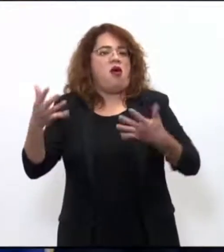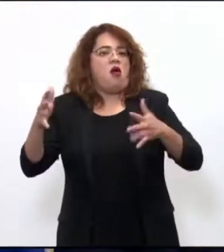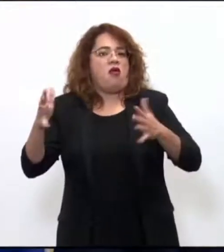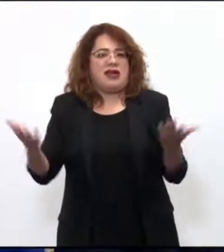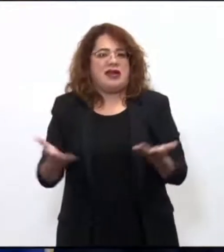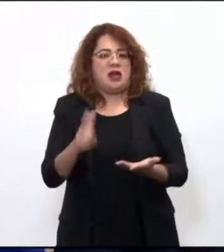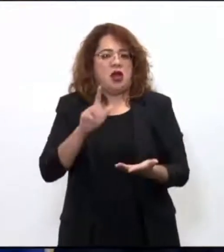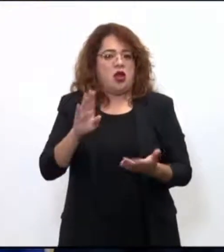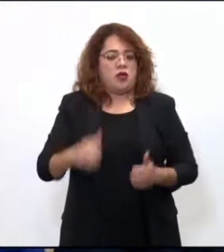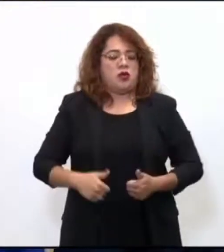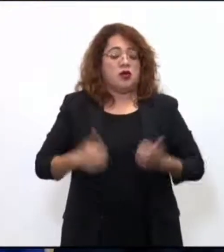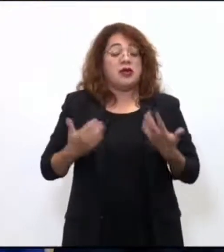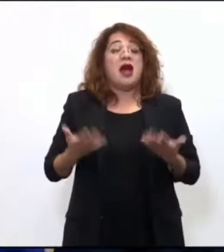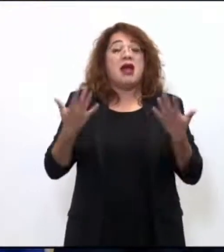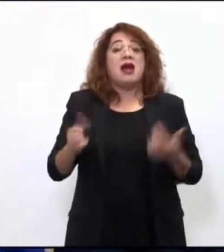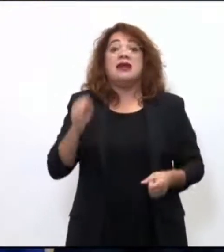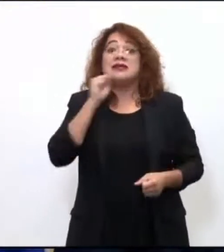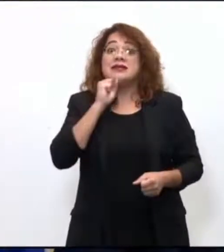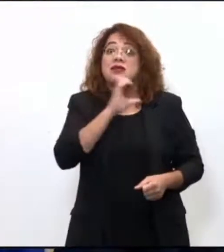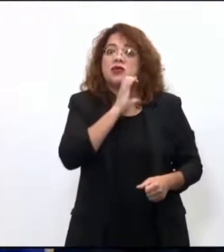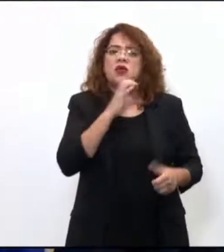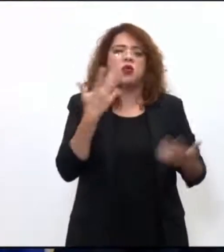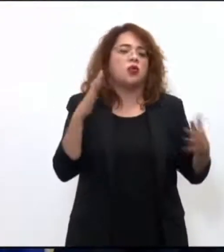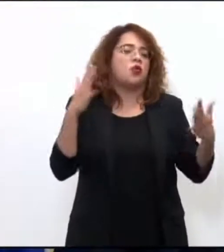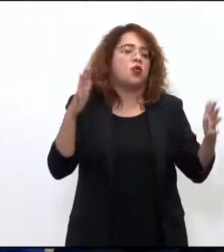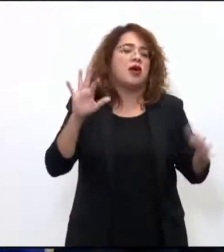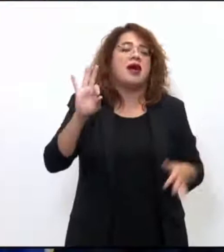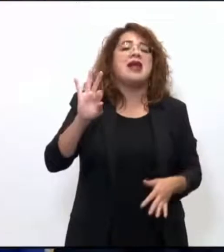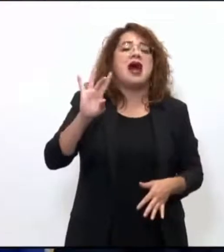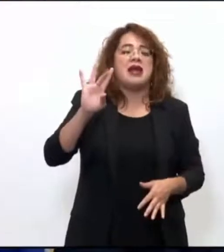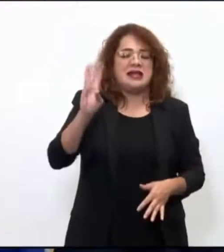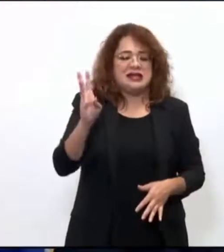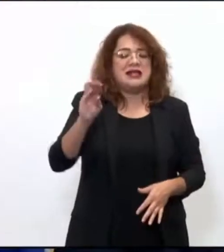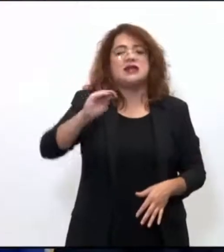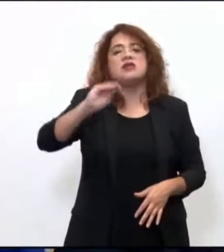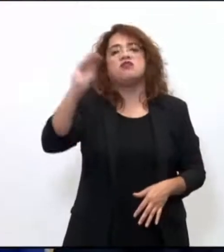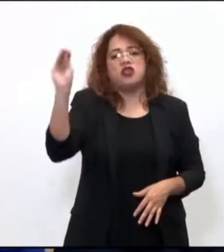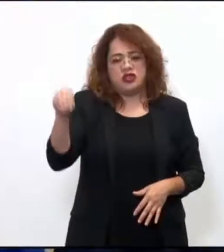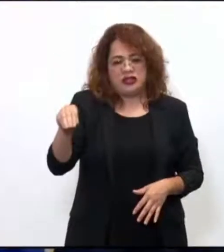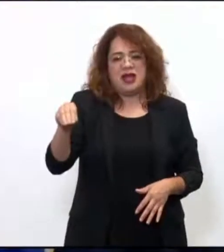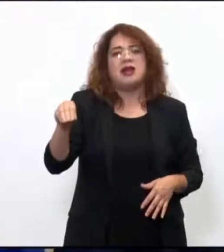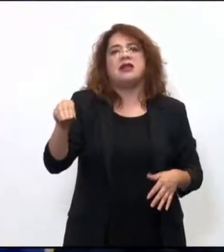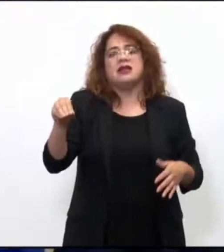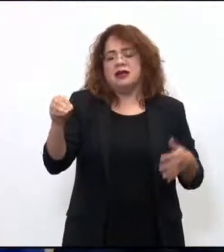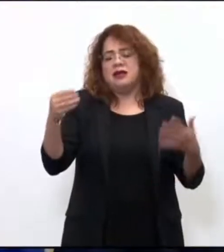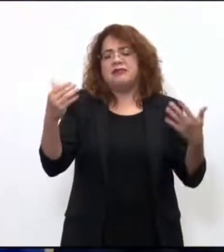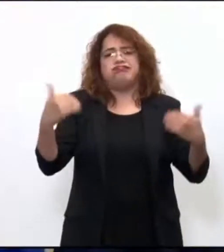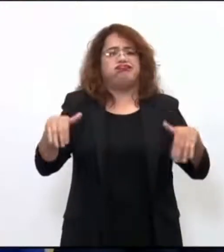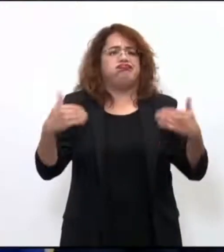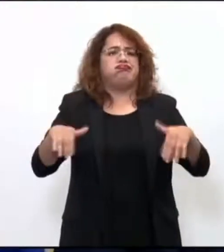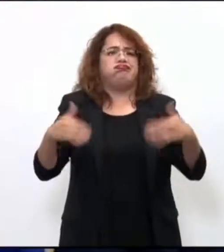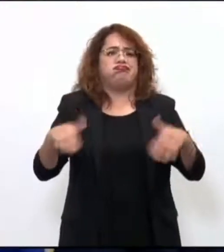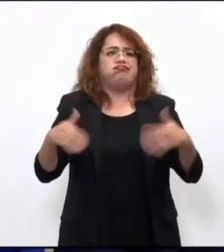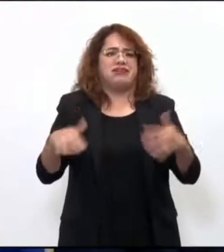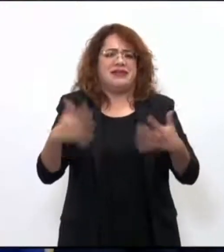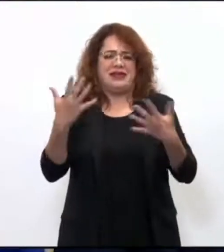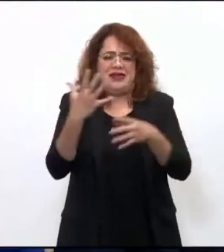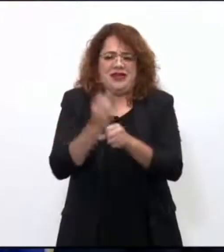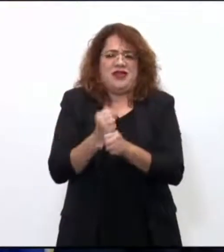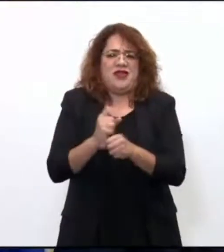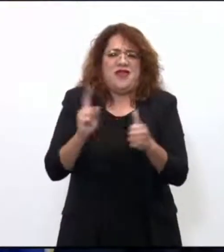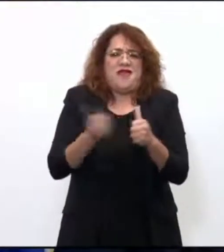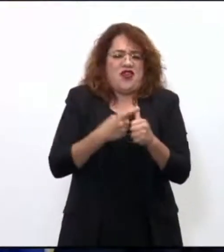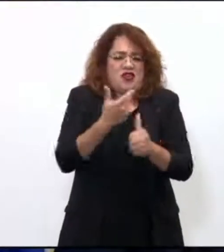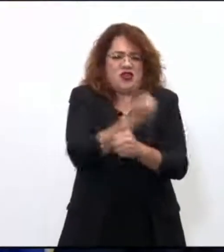con al menos una primera dosis. Estamos trabajando con el Distrito Escolar de Long Beach para